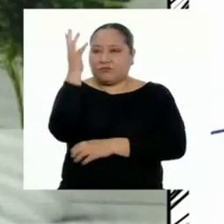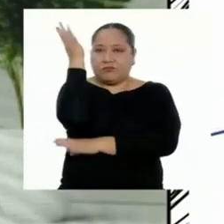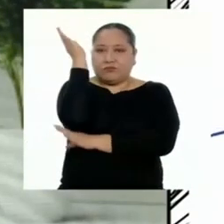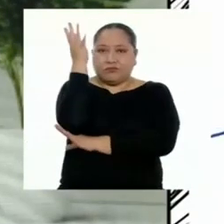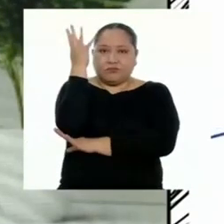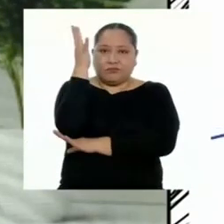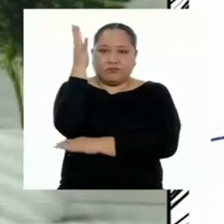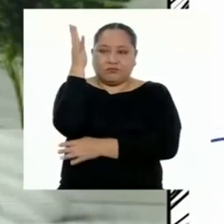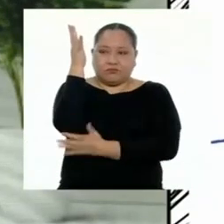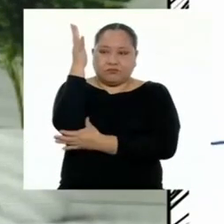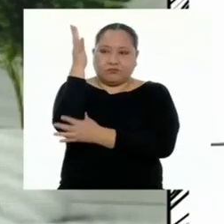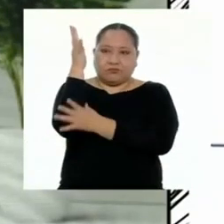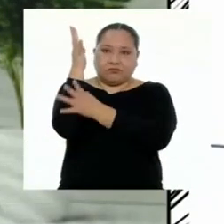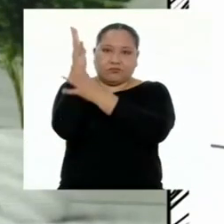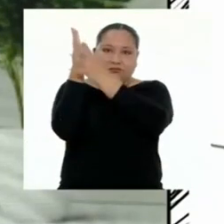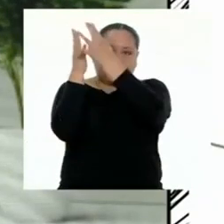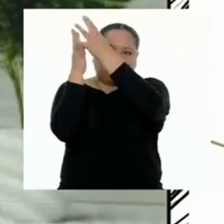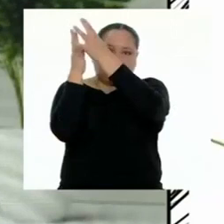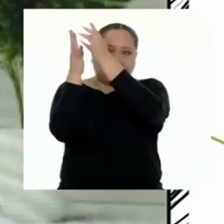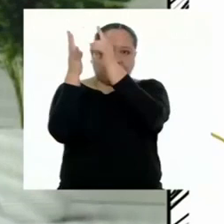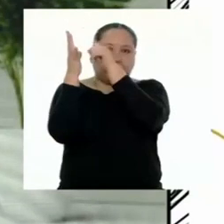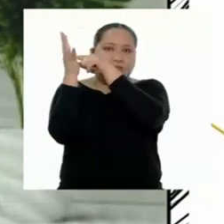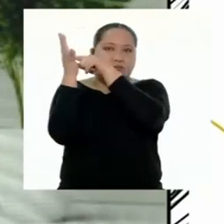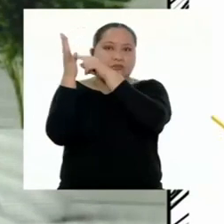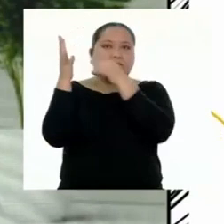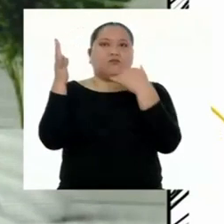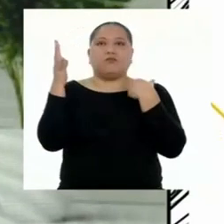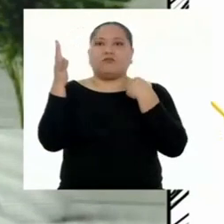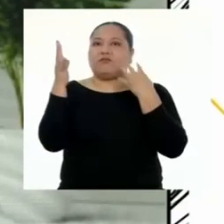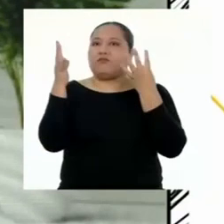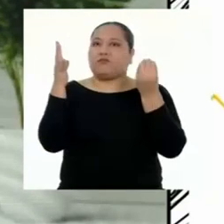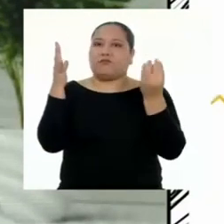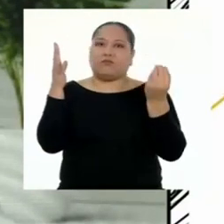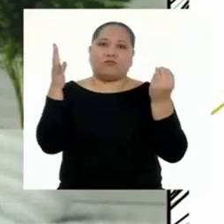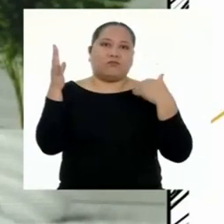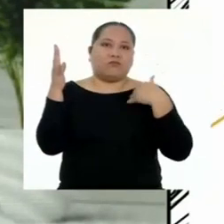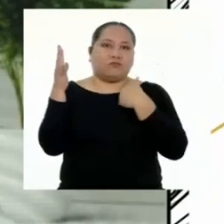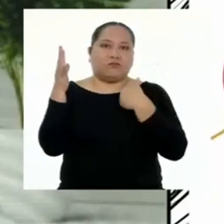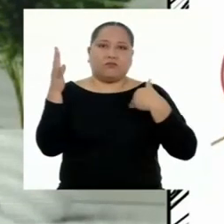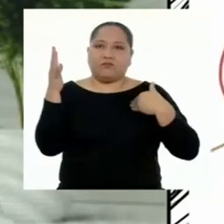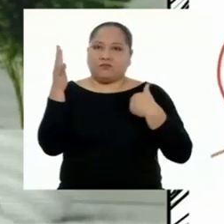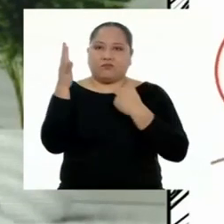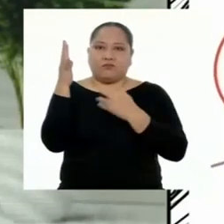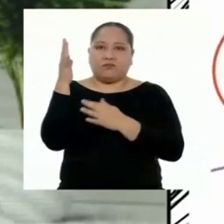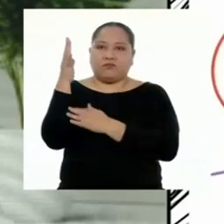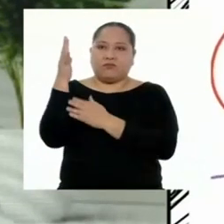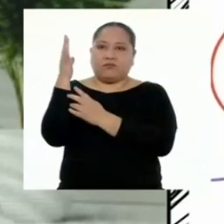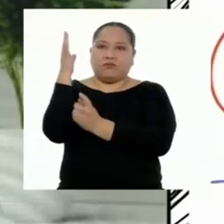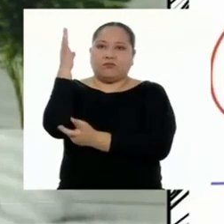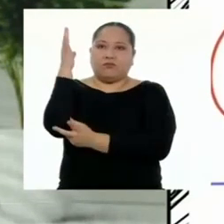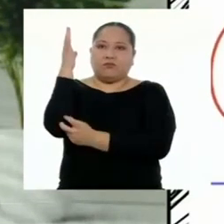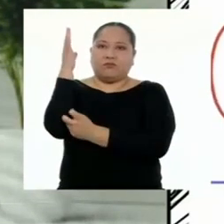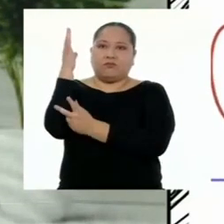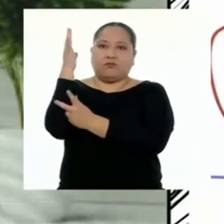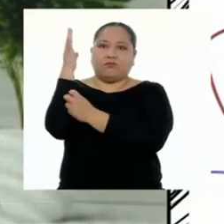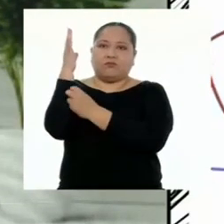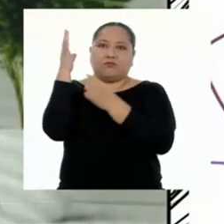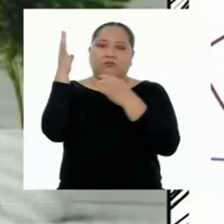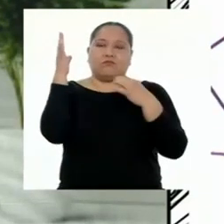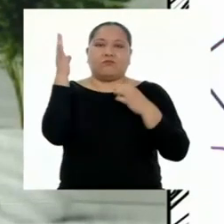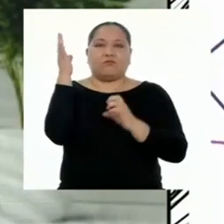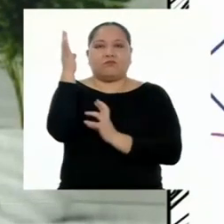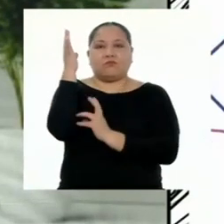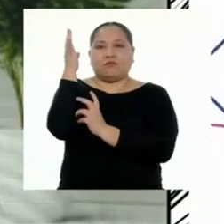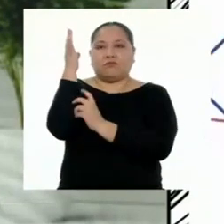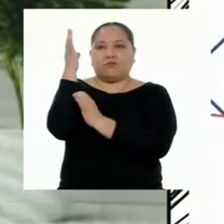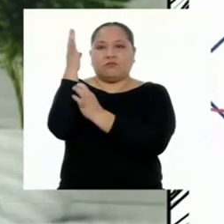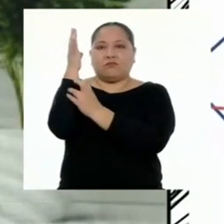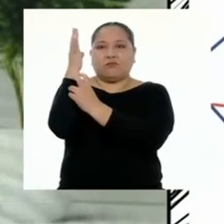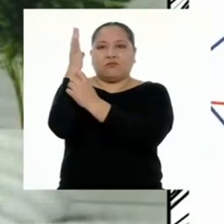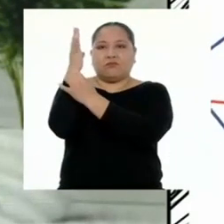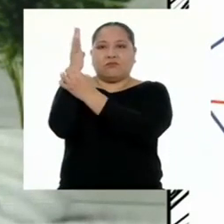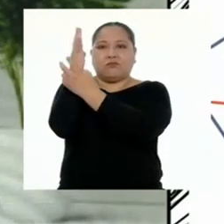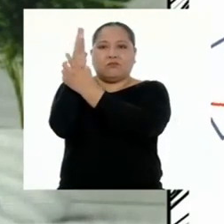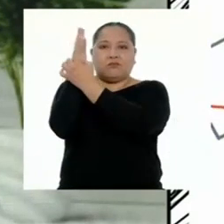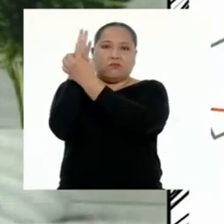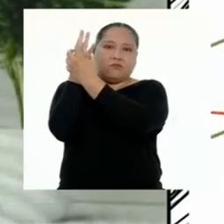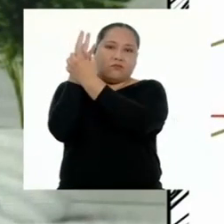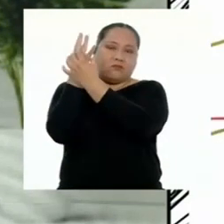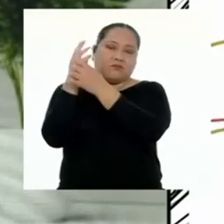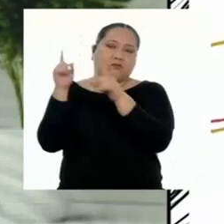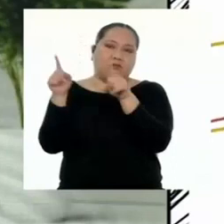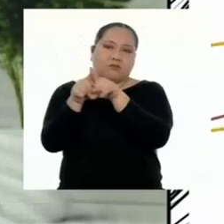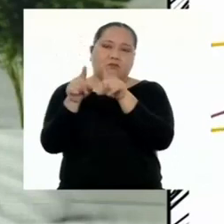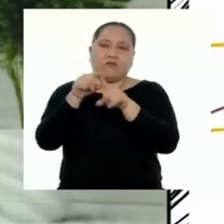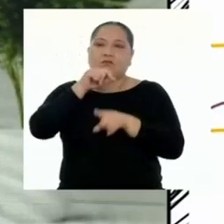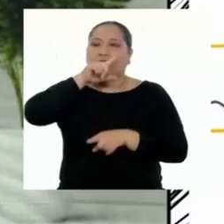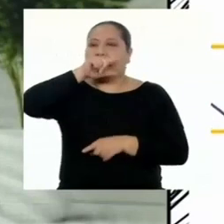árbol es un complejo ecosistema que mantiene a numerosas especies de invertebrados, como insectos, arácnidos, y vertebrados,